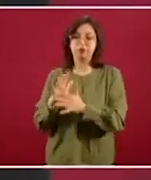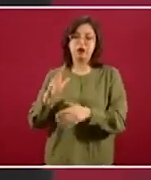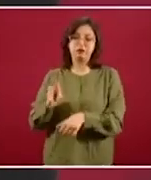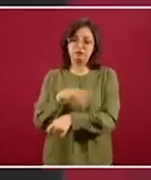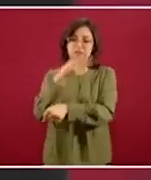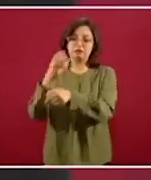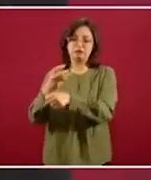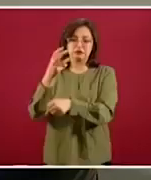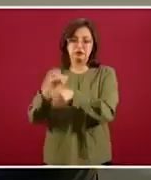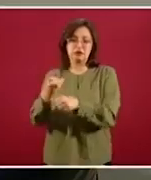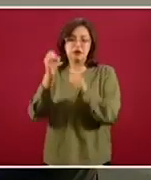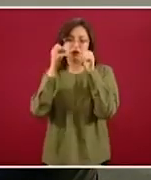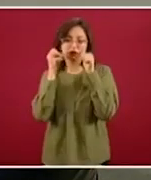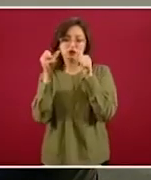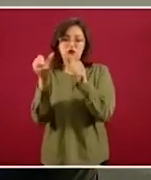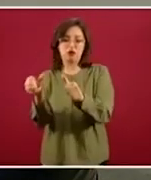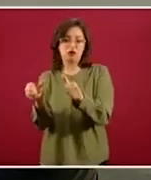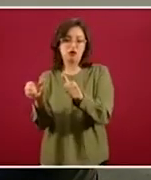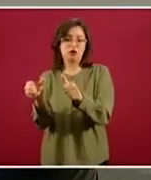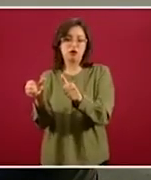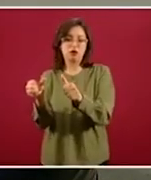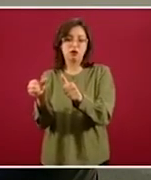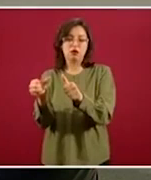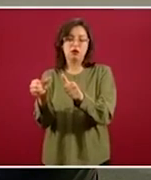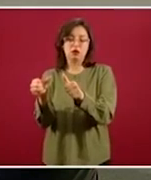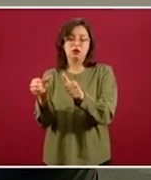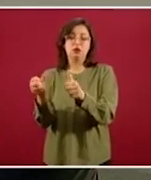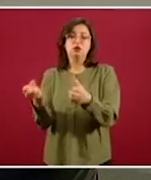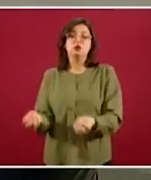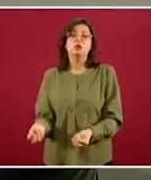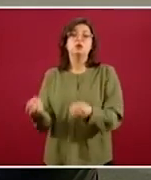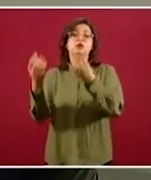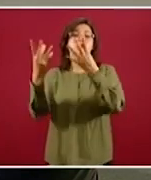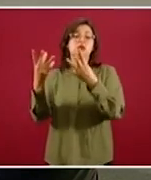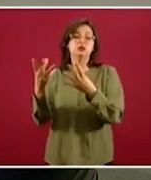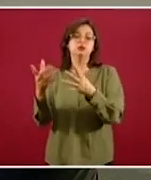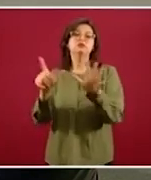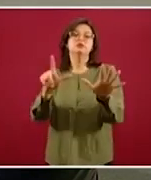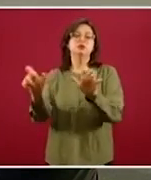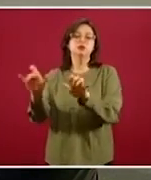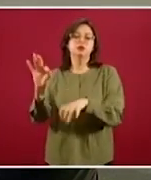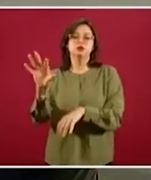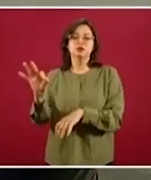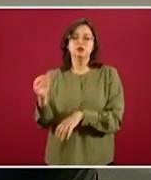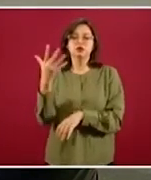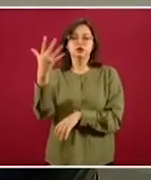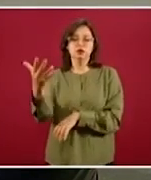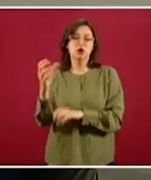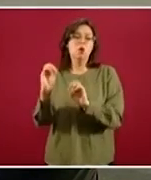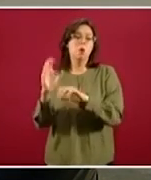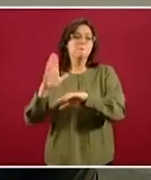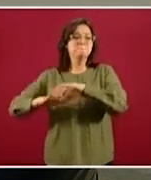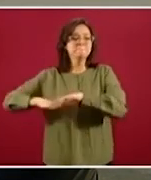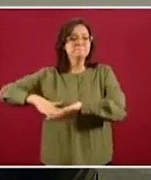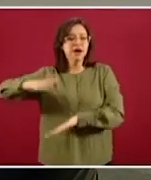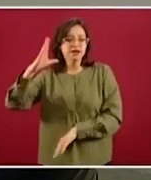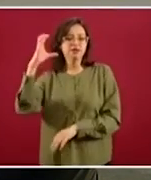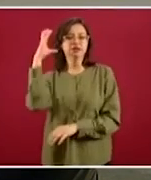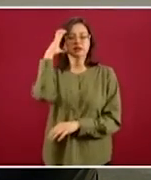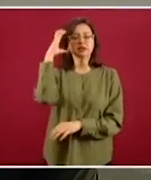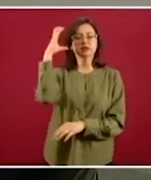3, que es el que contendría 745 camas, quizá un poco más. Estamos